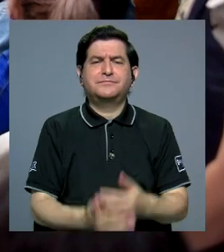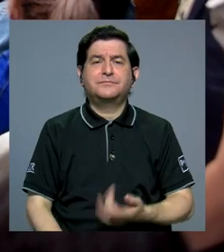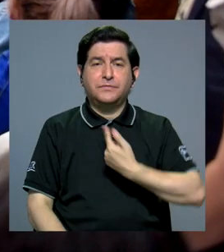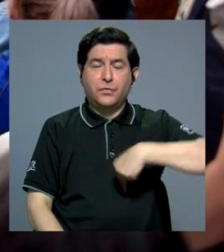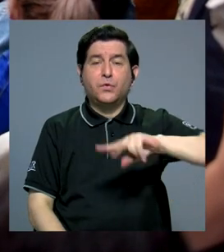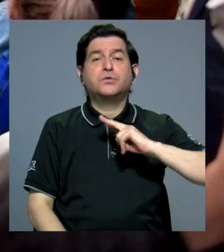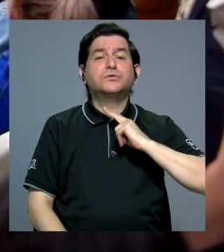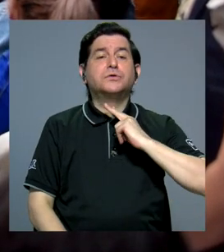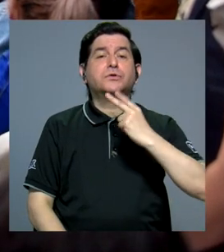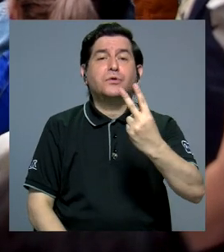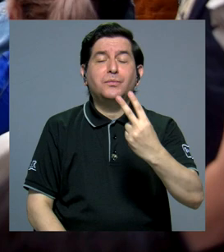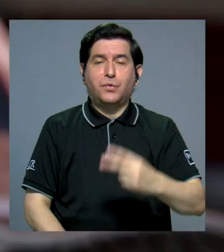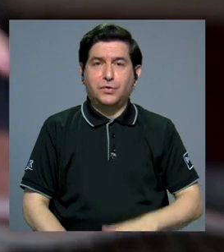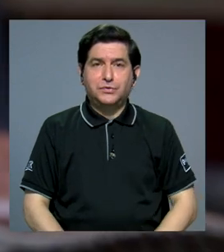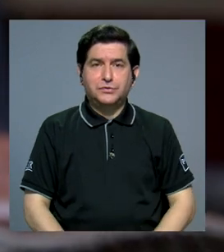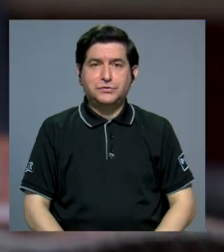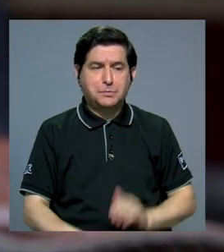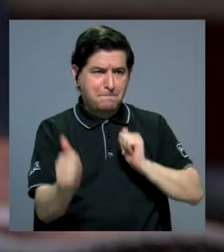que nuestra voz